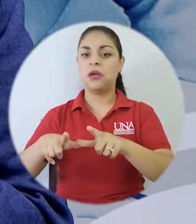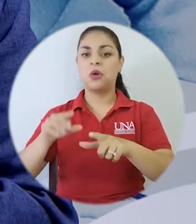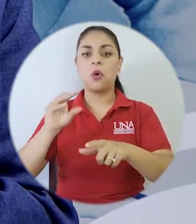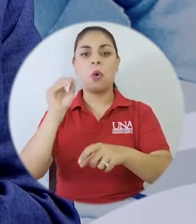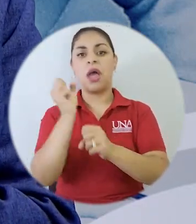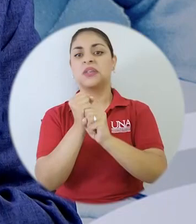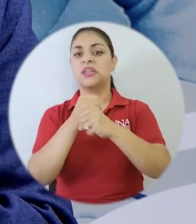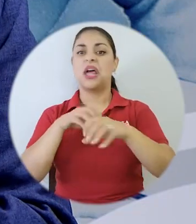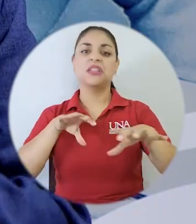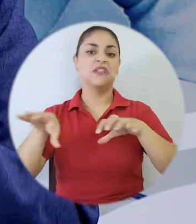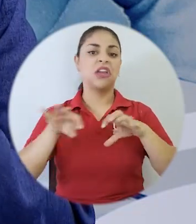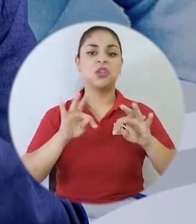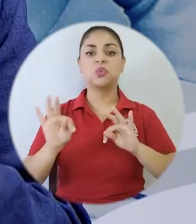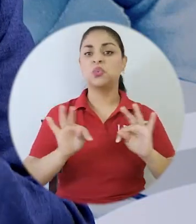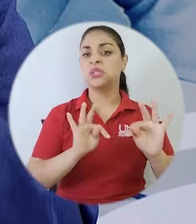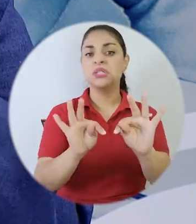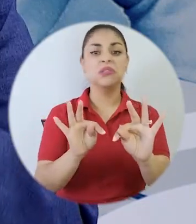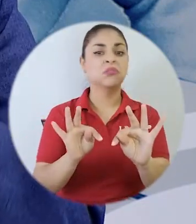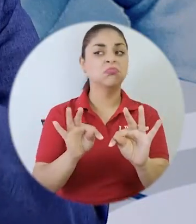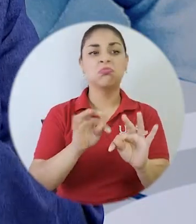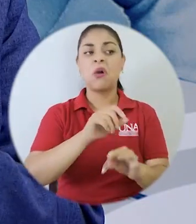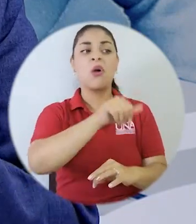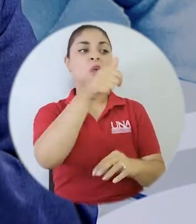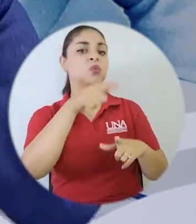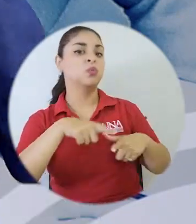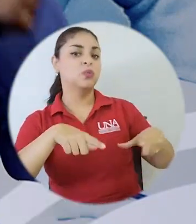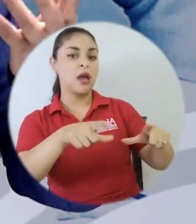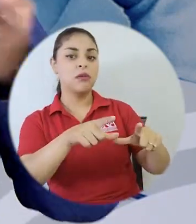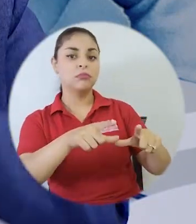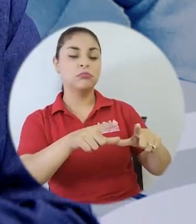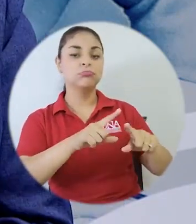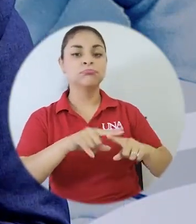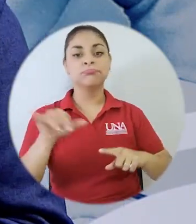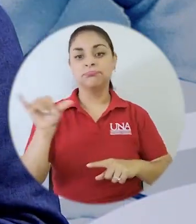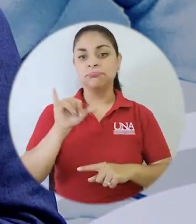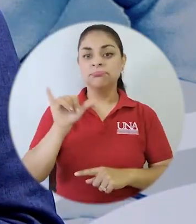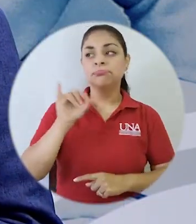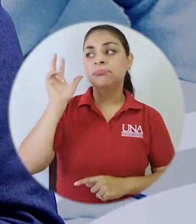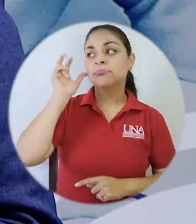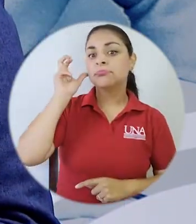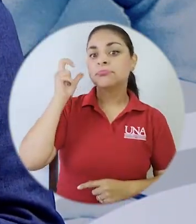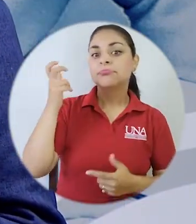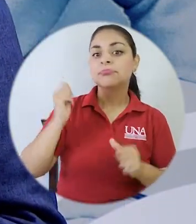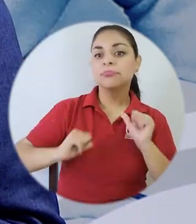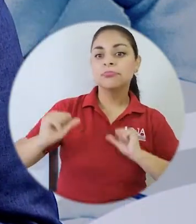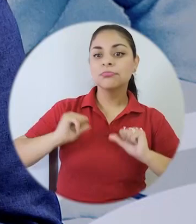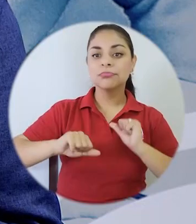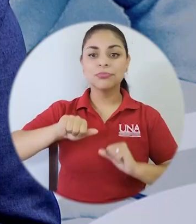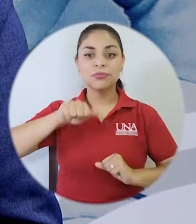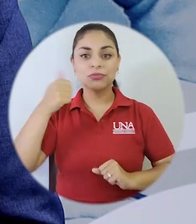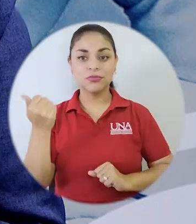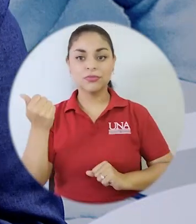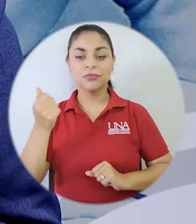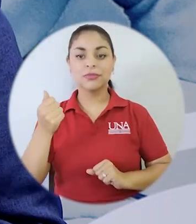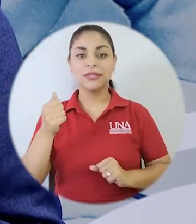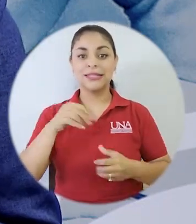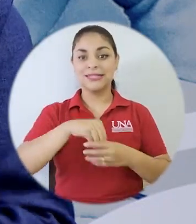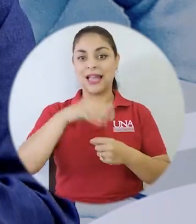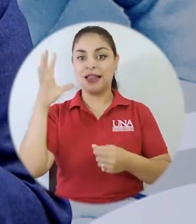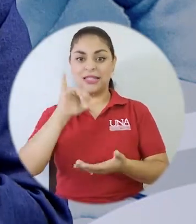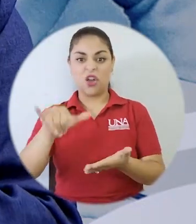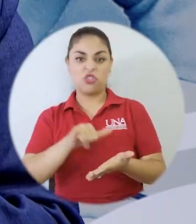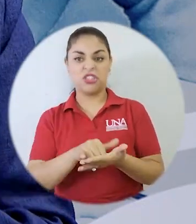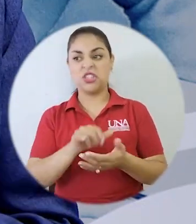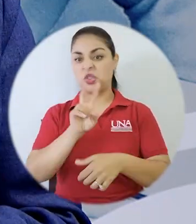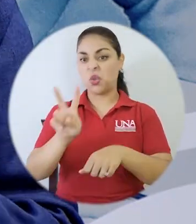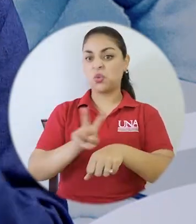ir a hacer una actividad turística a otro, pero quiere también escuchar cuestiones de arte en otro, y entonces